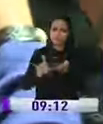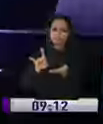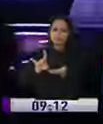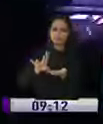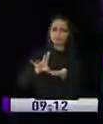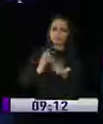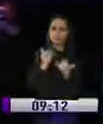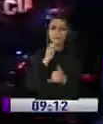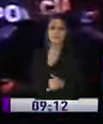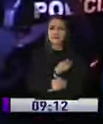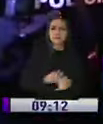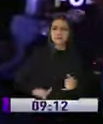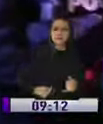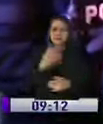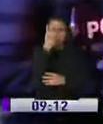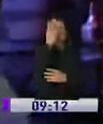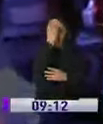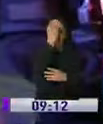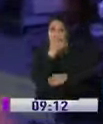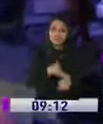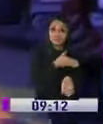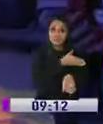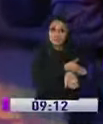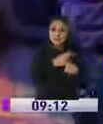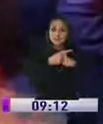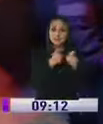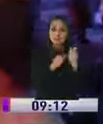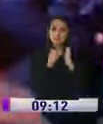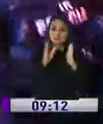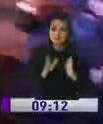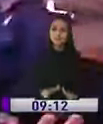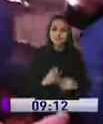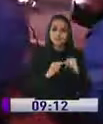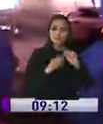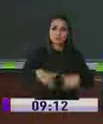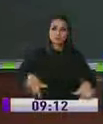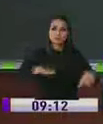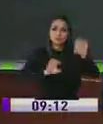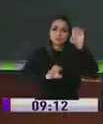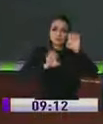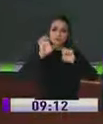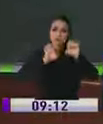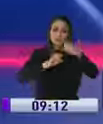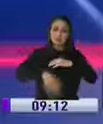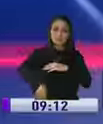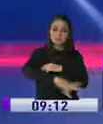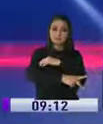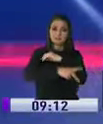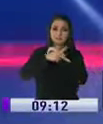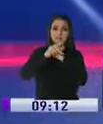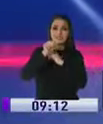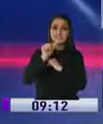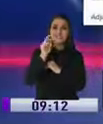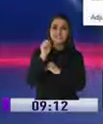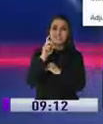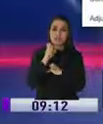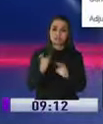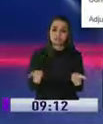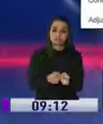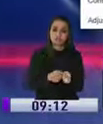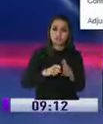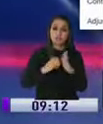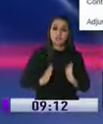actual vicepresidente Jorge Glass, que estuvo al frente del Ministerio de Sectores Estratégicos en la entrega del campo Singue. En su conclusión, el